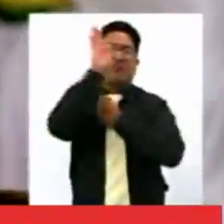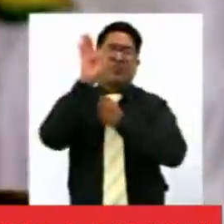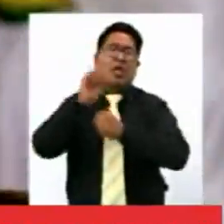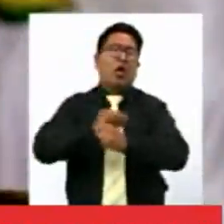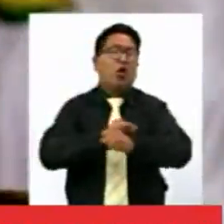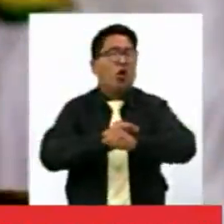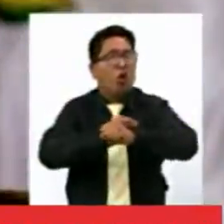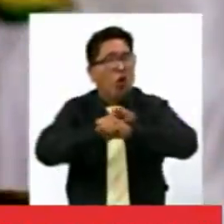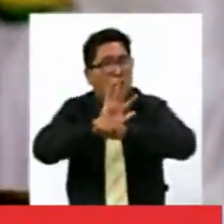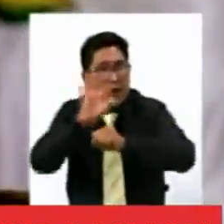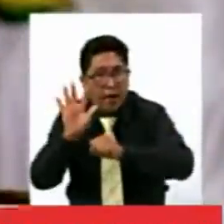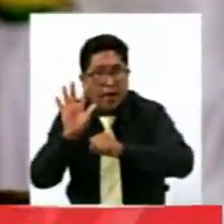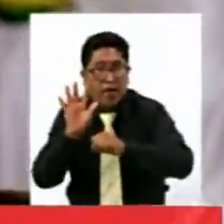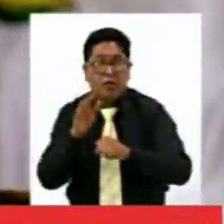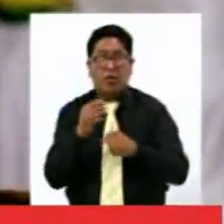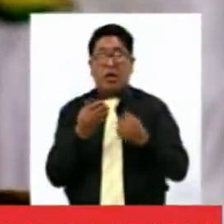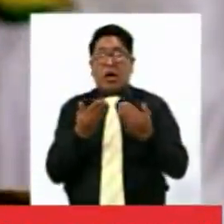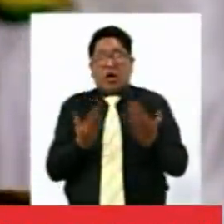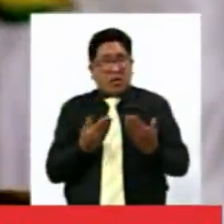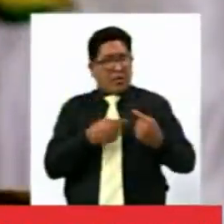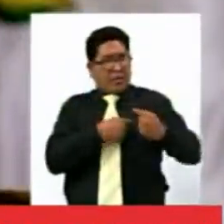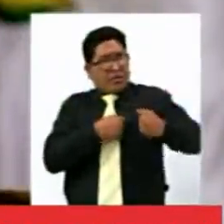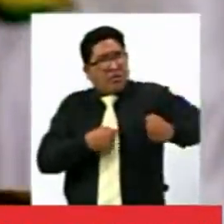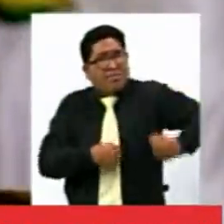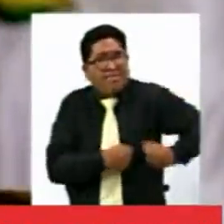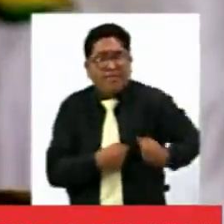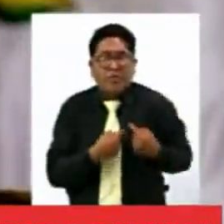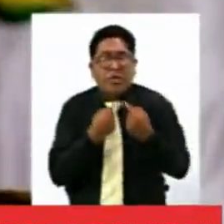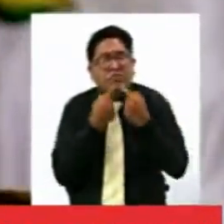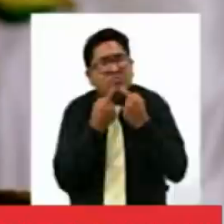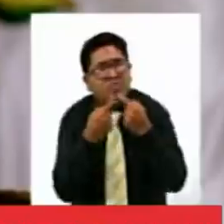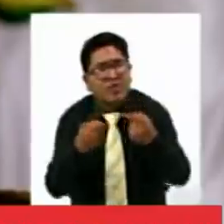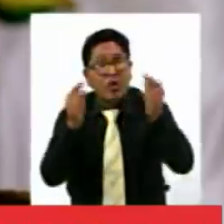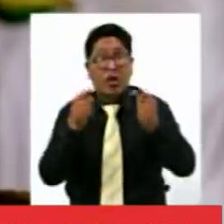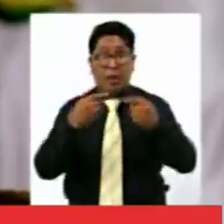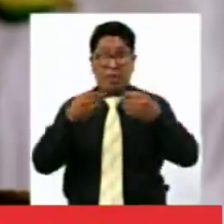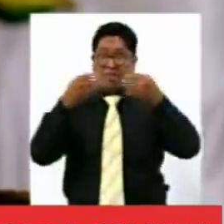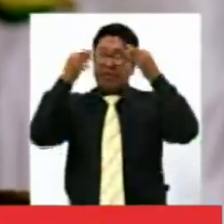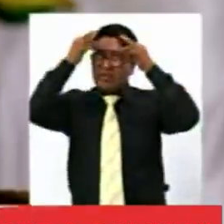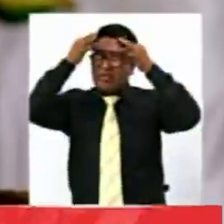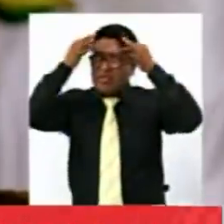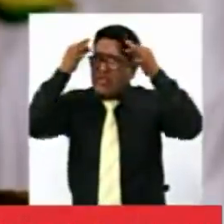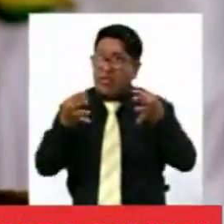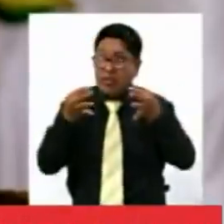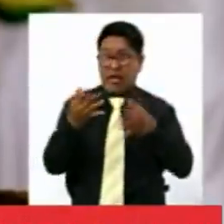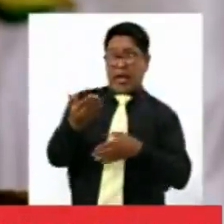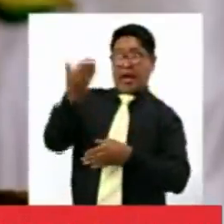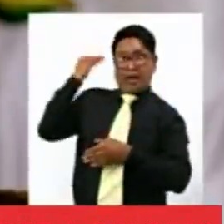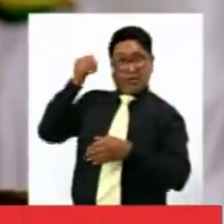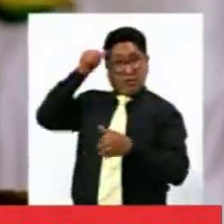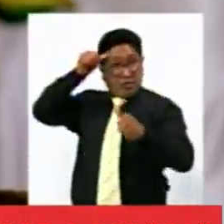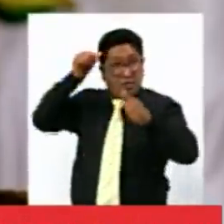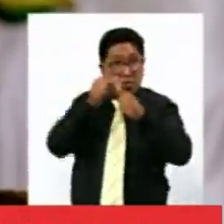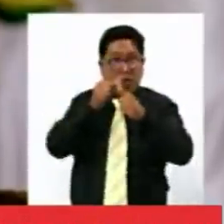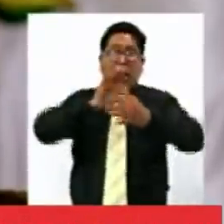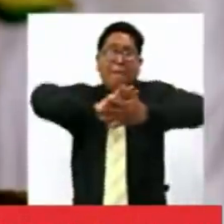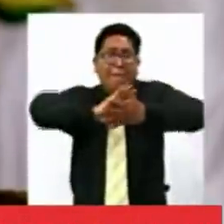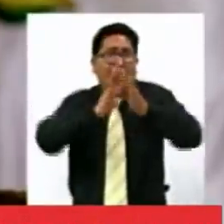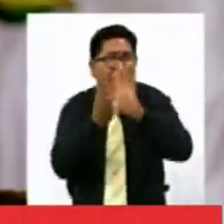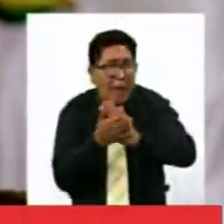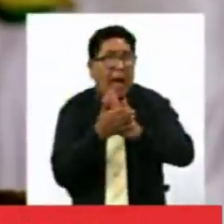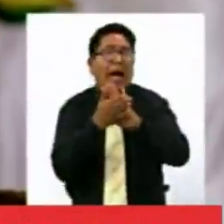déjenme decirles algo con el corazón con la misma decisión con la que pacificamos el país vamos a